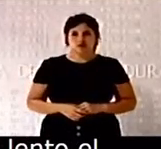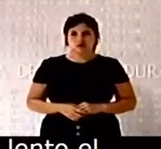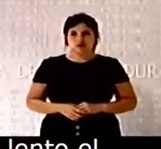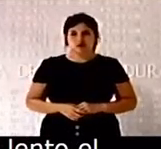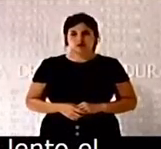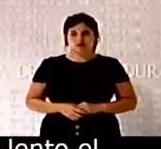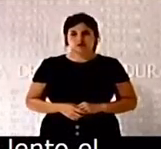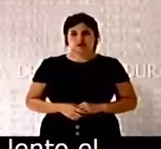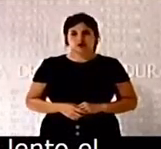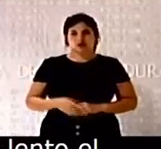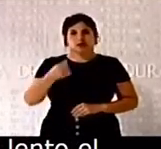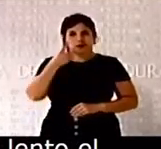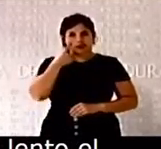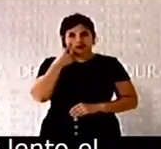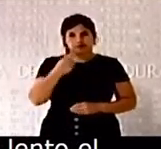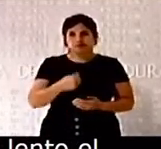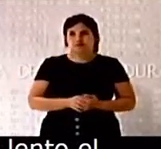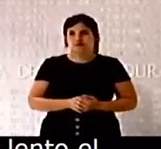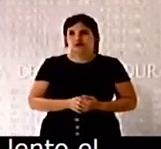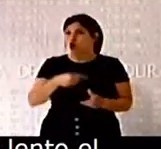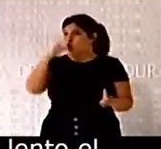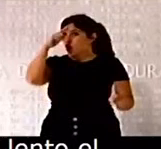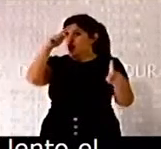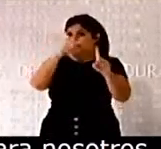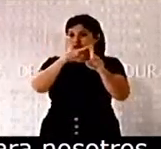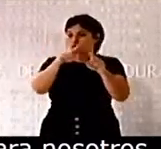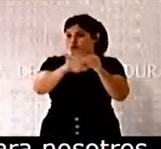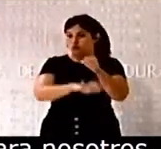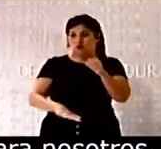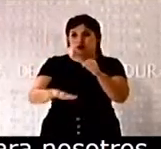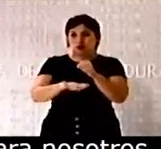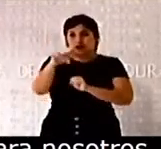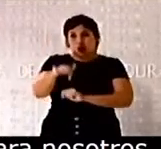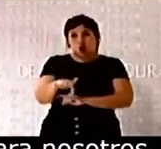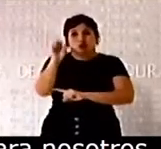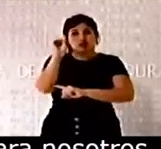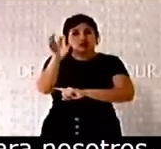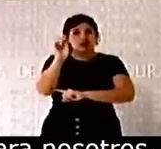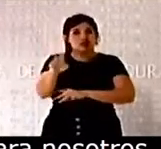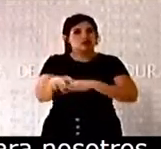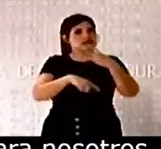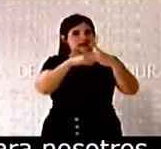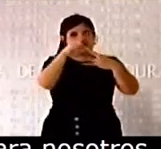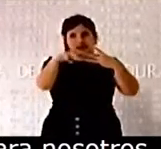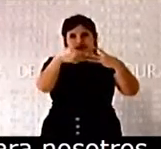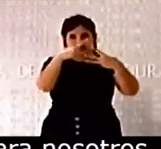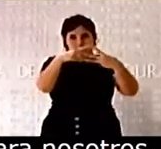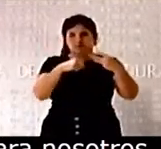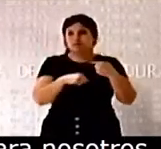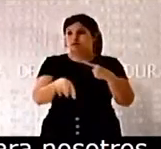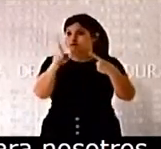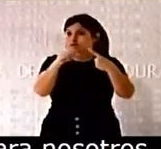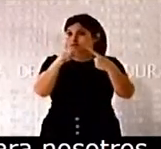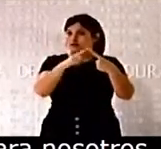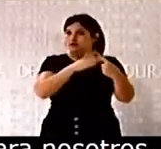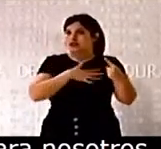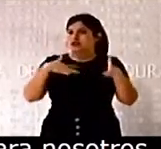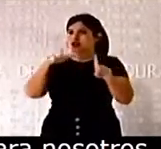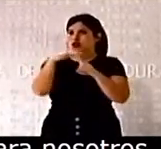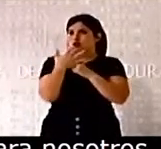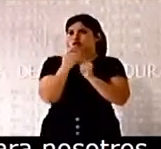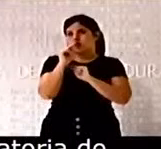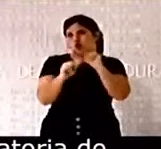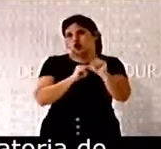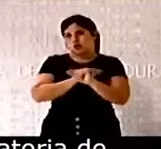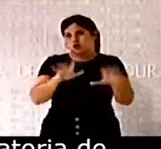Miren, 3 son los objetivos fundamentales de esta convocatoria de prensa. En primer lugar, contarles la situación epidemiológica